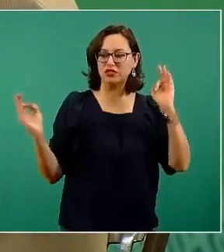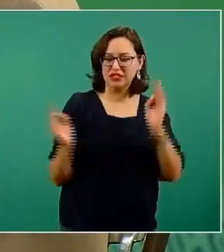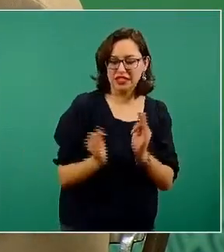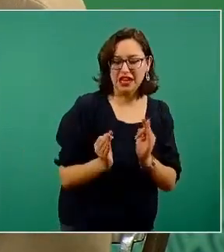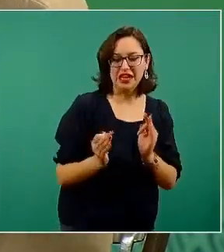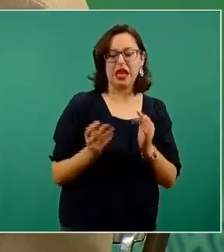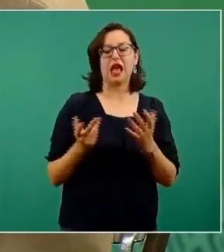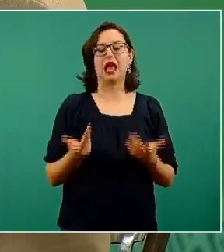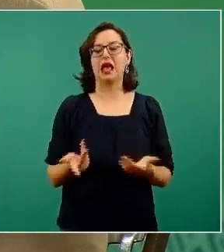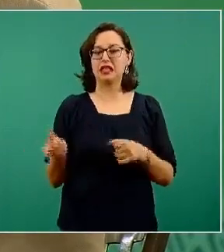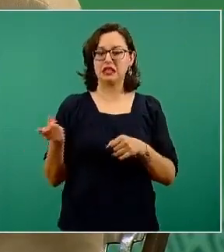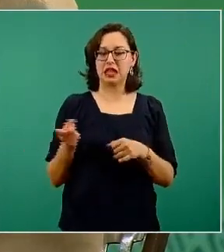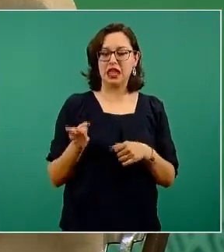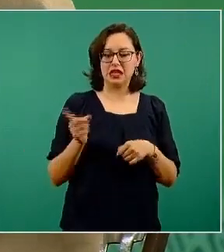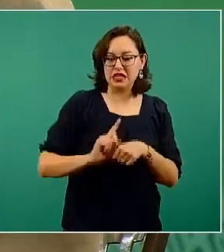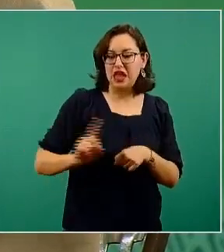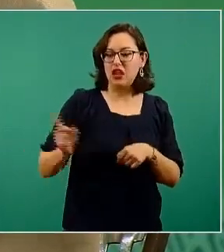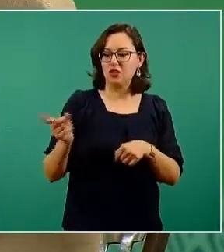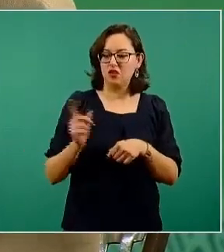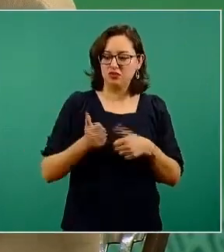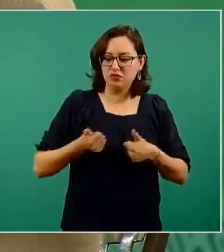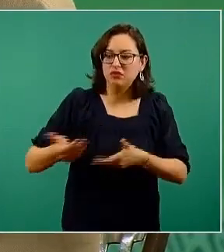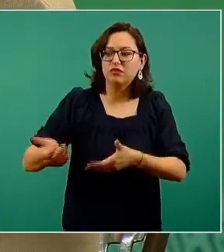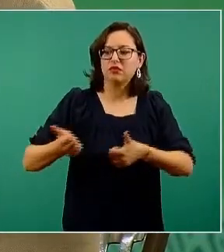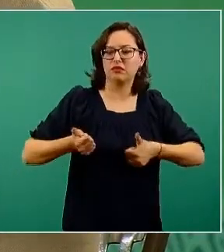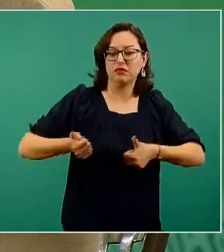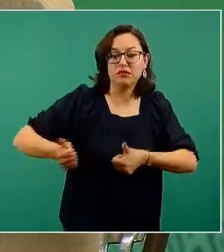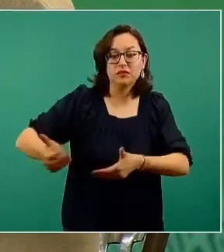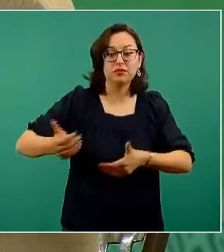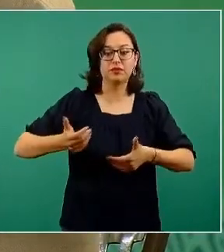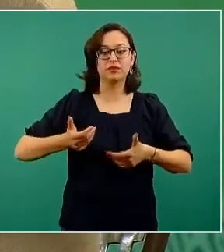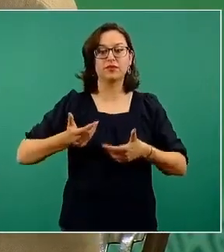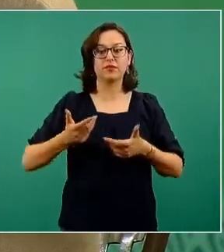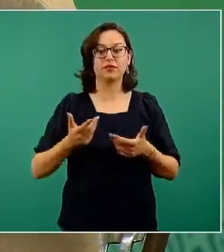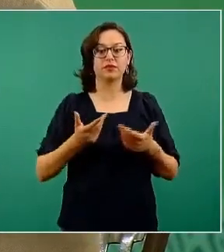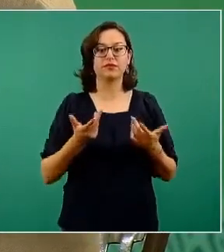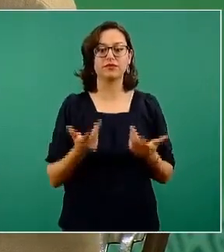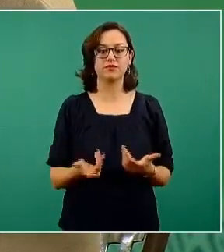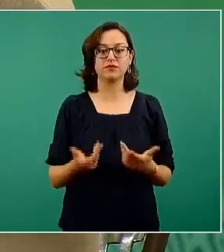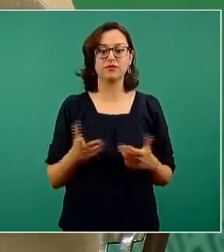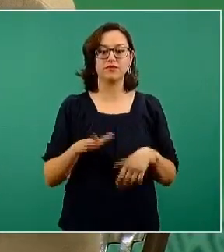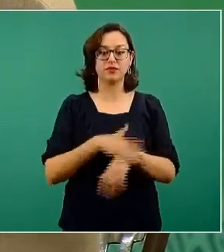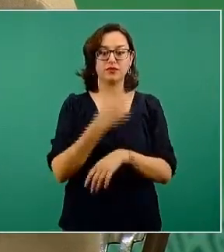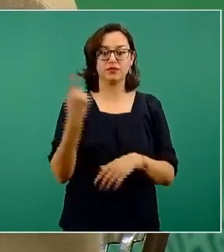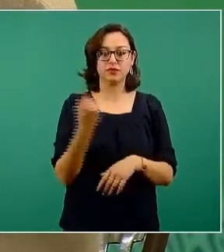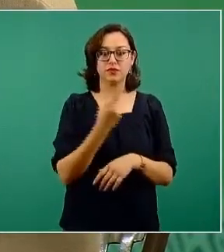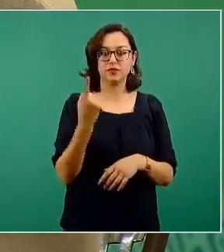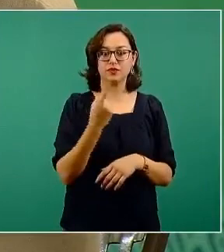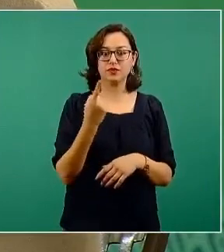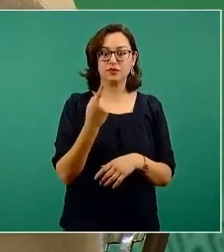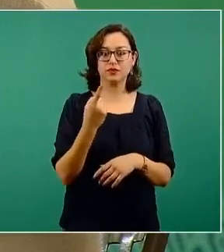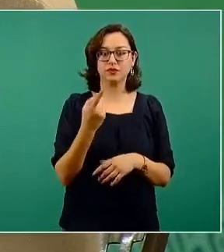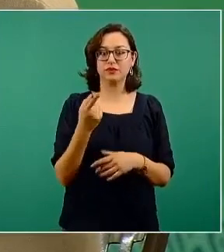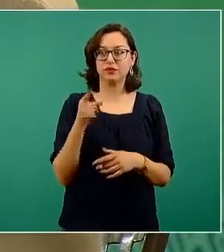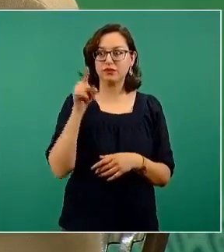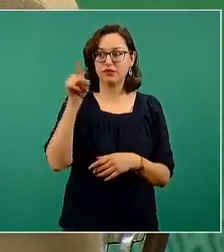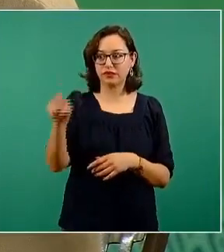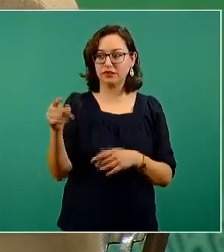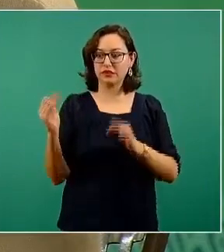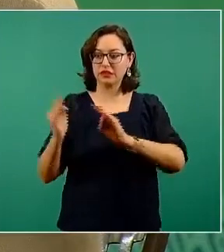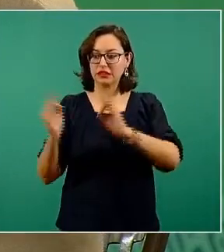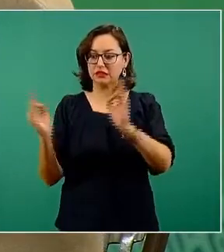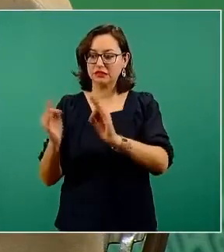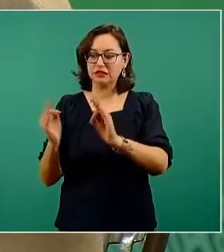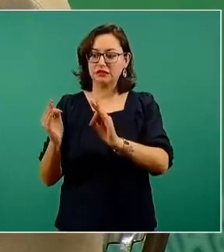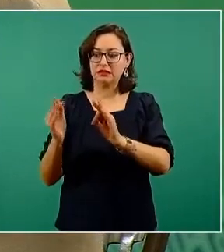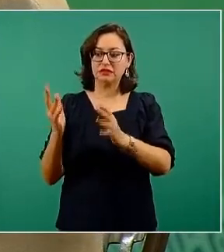cada 2 días, en lugar de surtir la vacuna a los sitios de vacunación donde están en refrigeración, están descongeladas